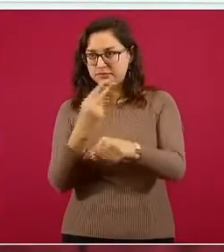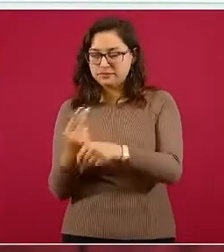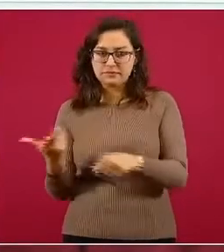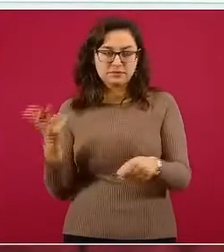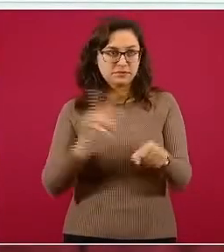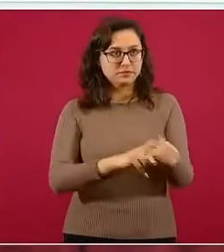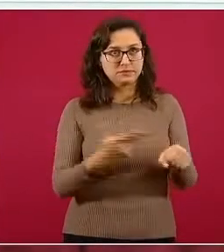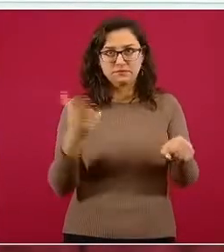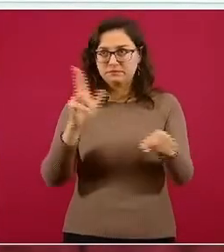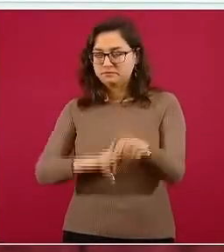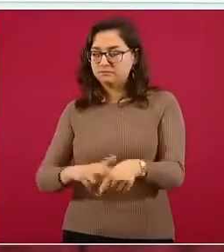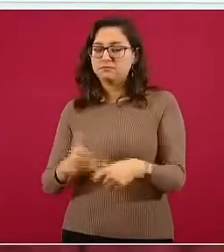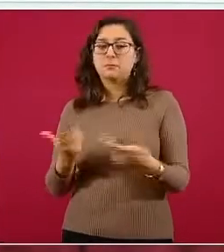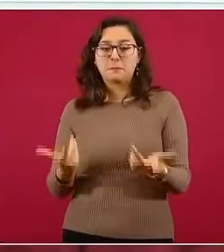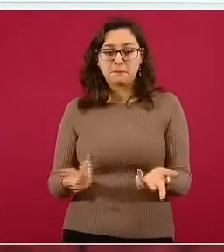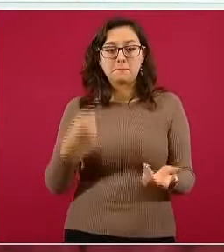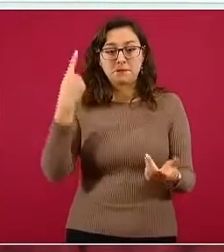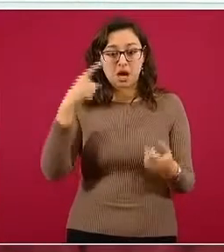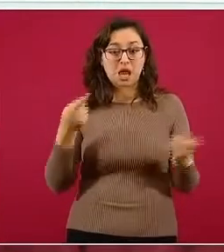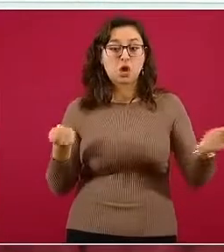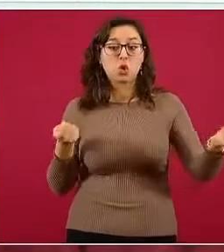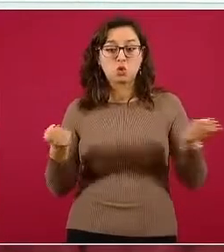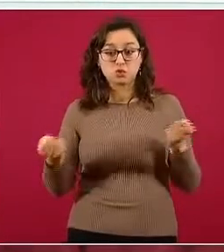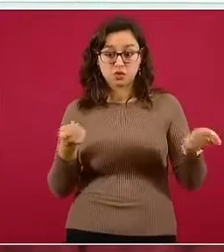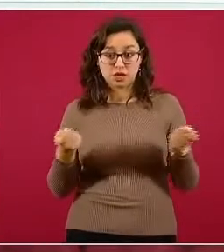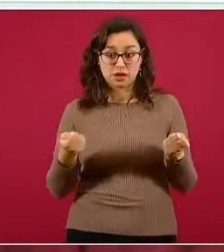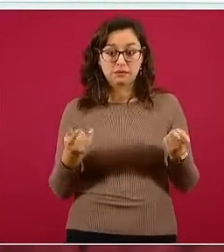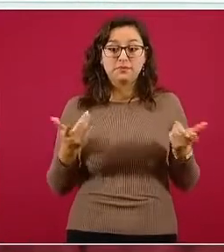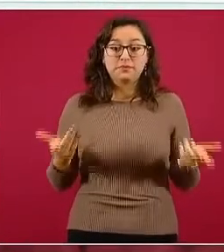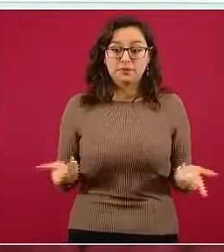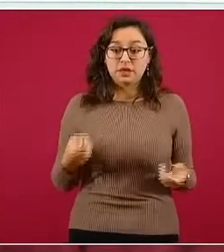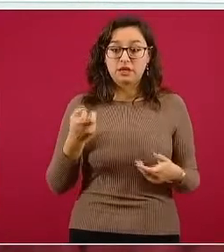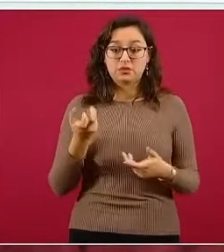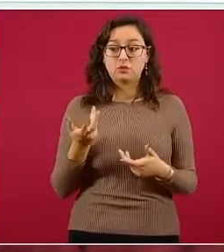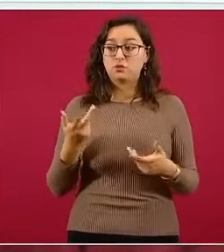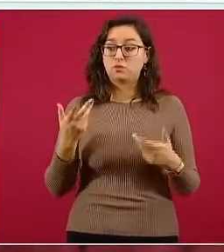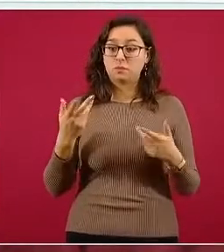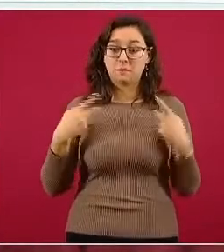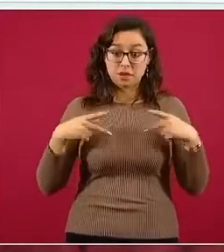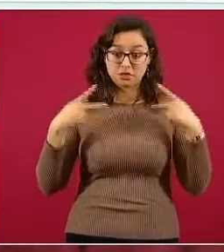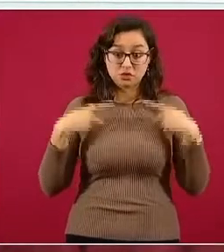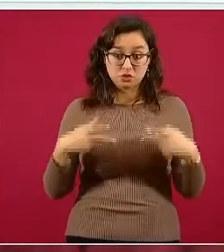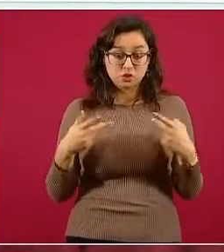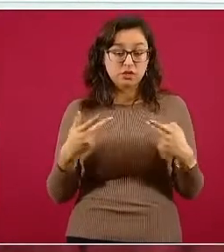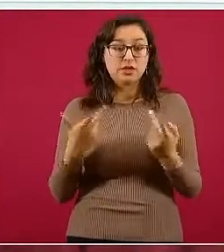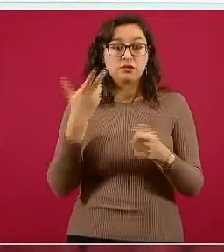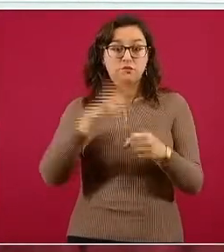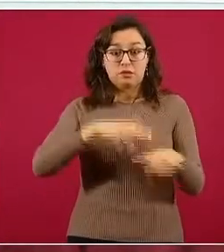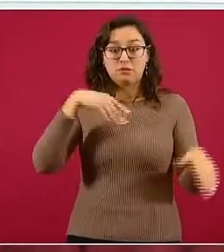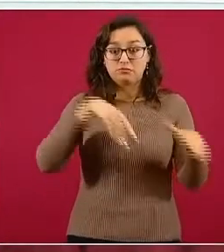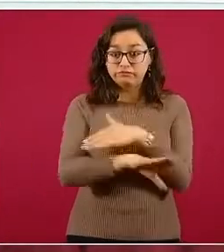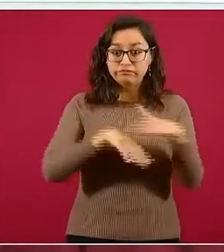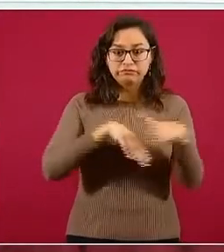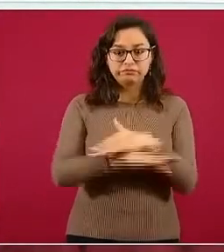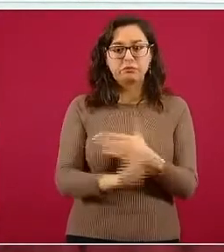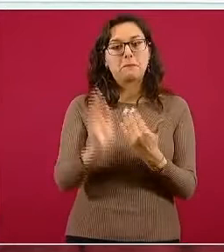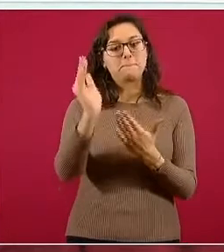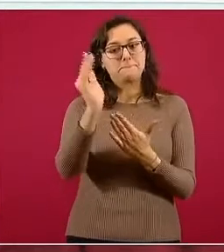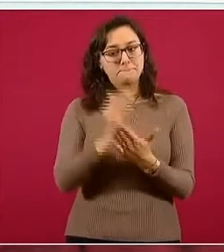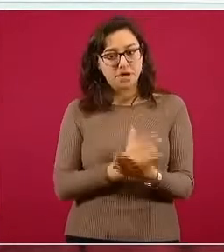les ha permitido en un momento controlar el escalamiento de pacientes hospitalizados y mantienen entonces